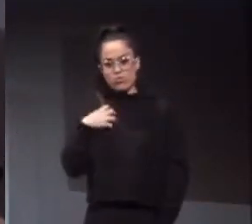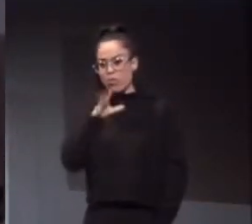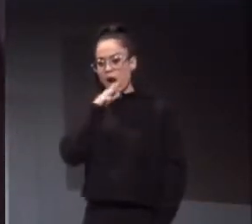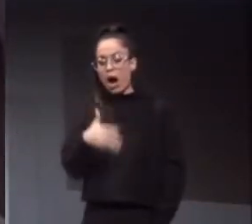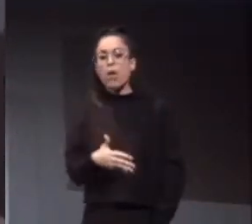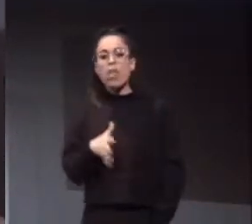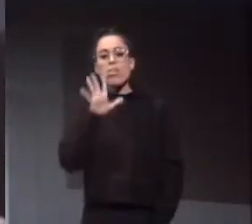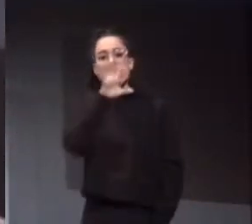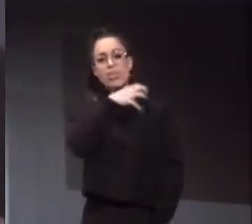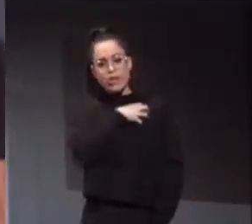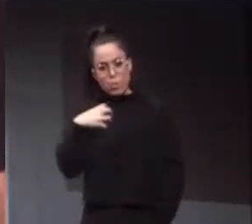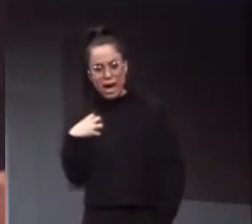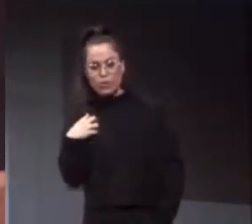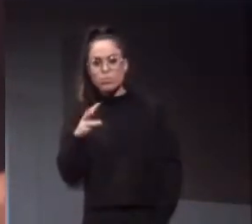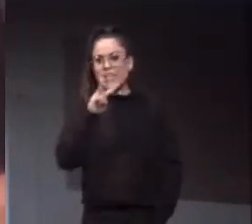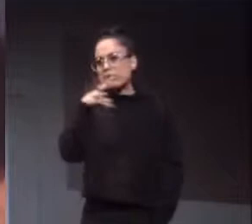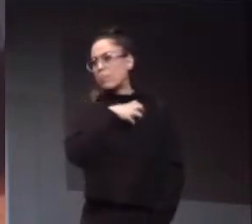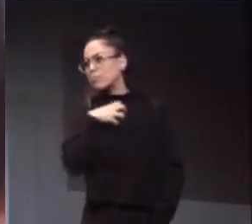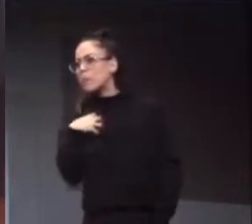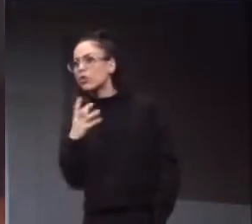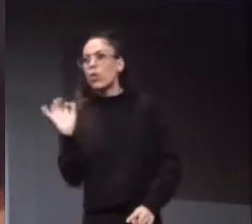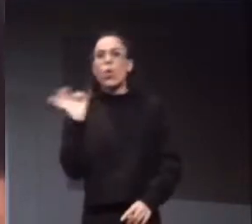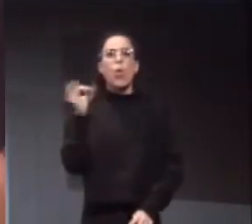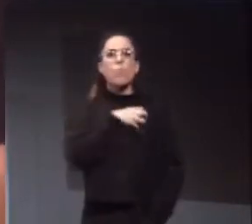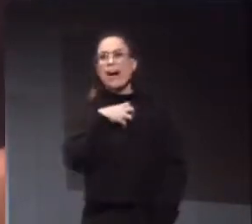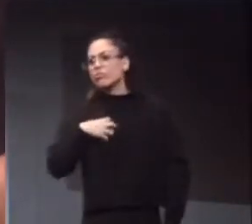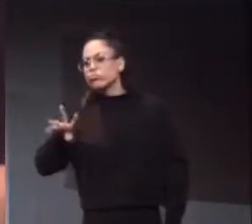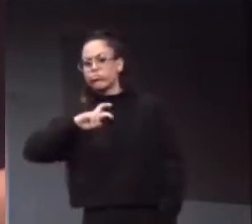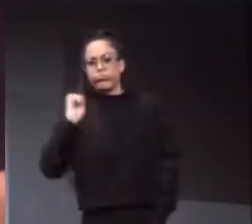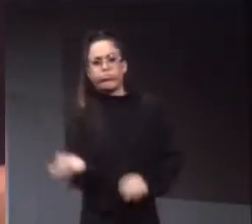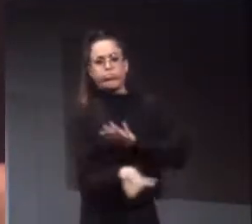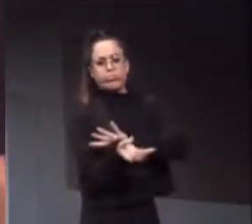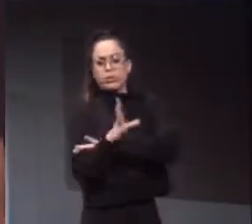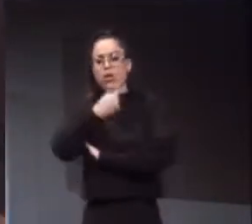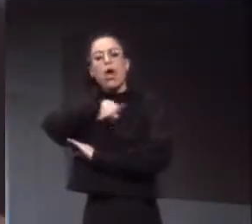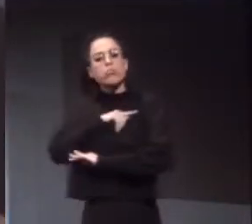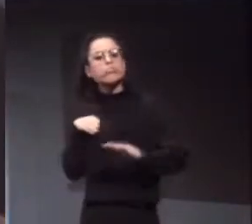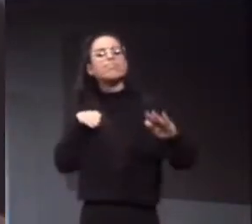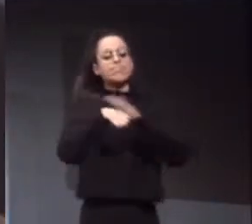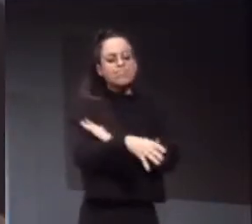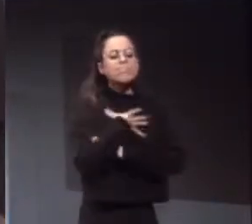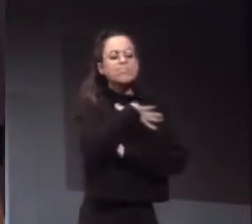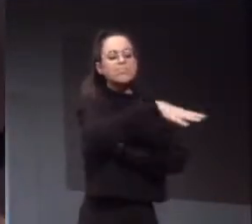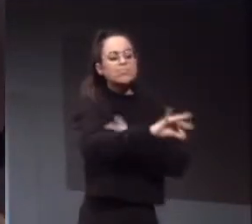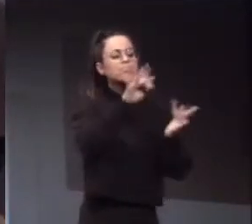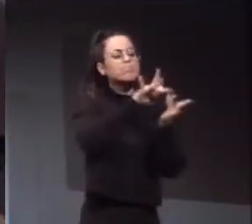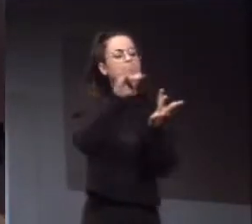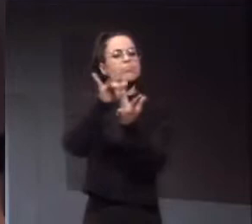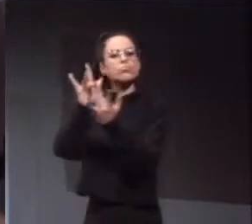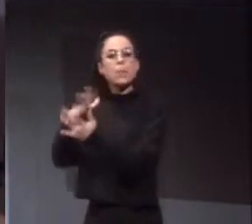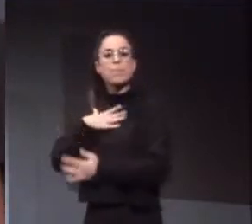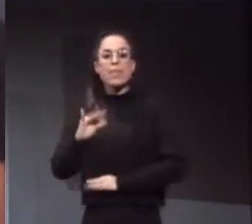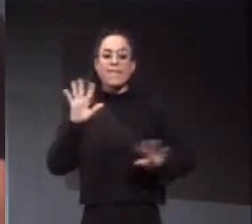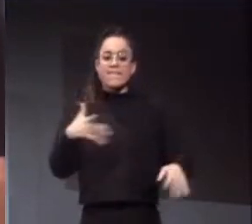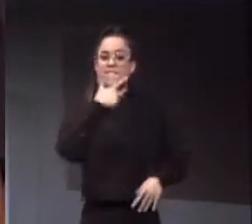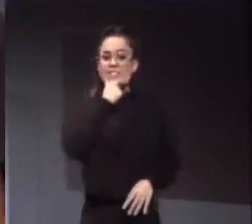pero hay una banca ética hay otras posibilidades que están a nuestro alcance que no son fáciles de consumir pero